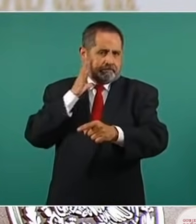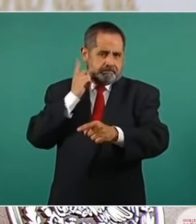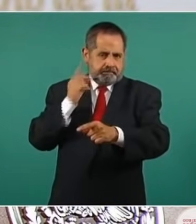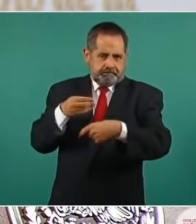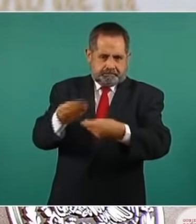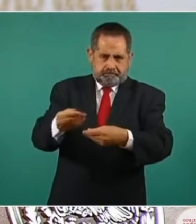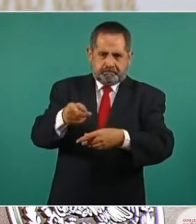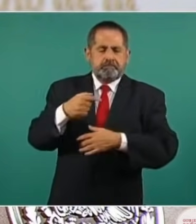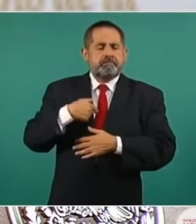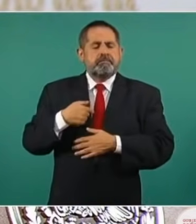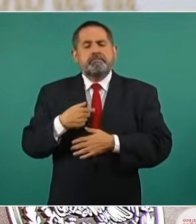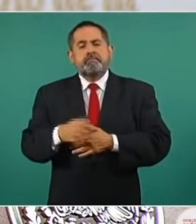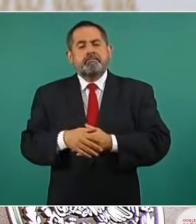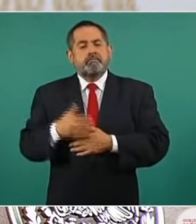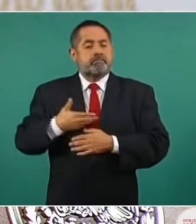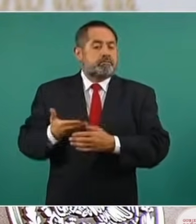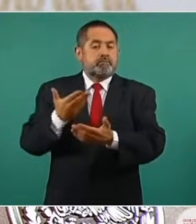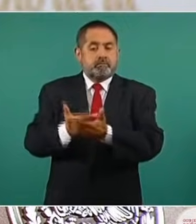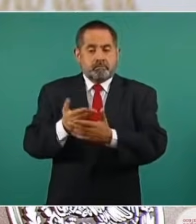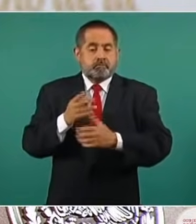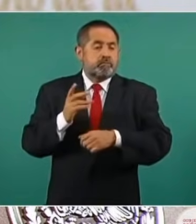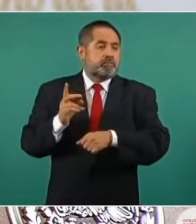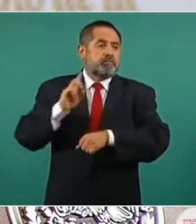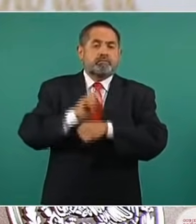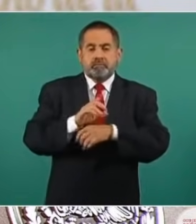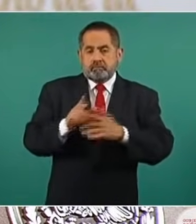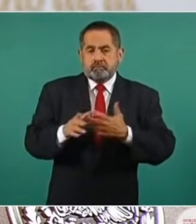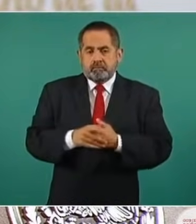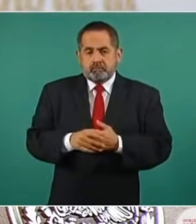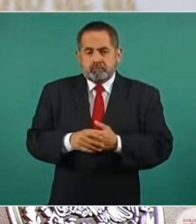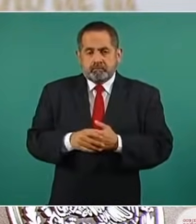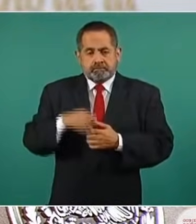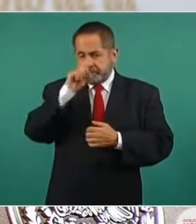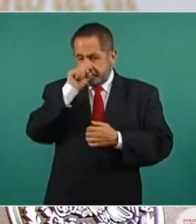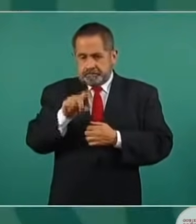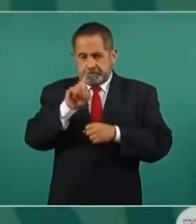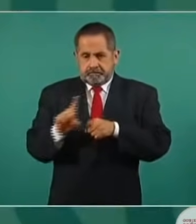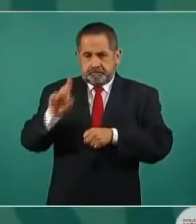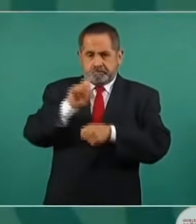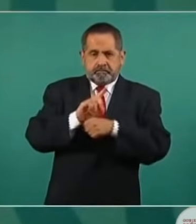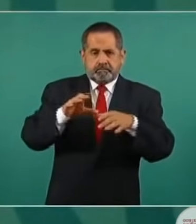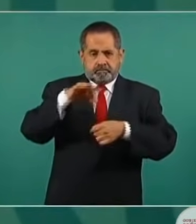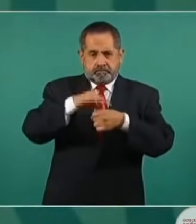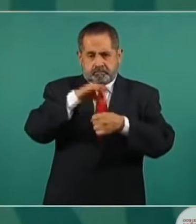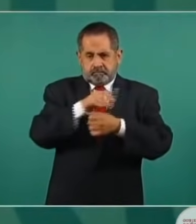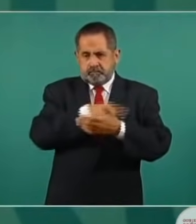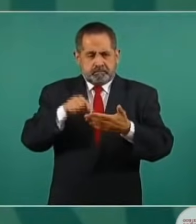Se propuso que se celebrara la consulta el mismo día de la